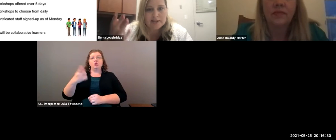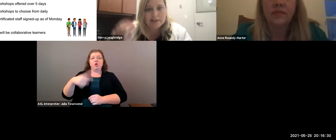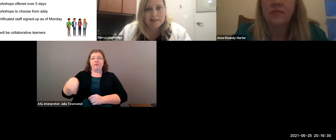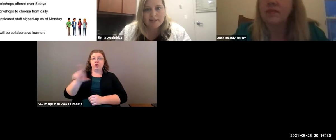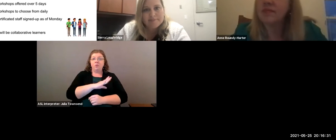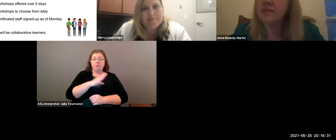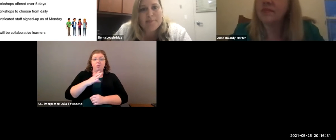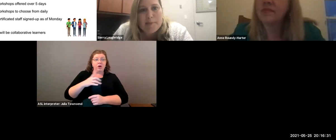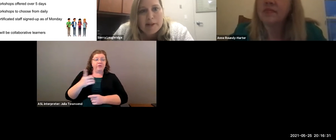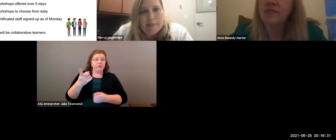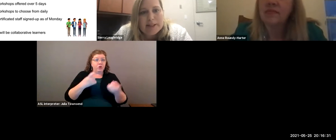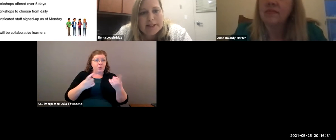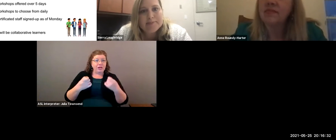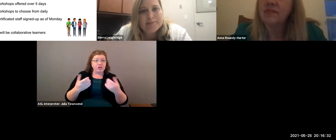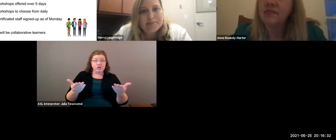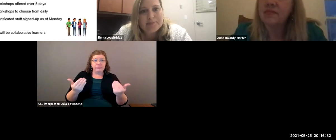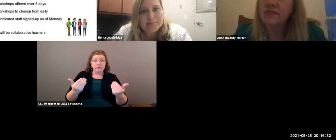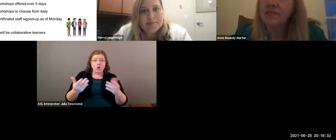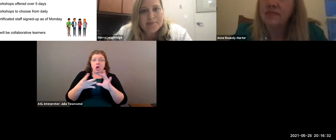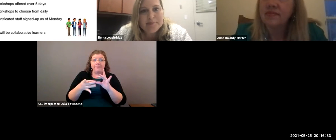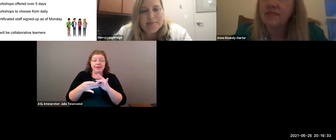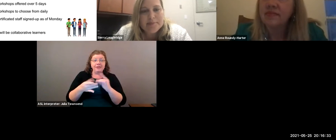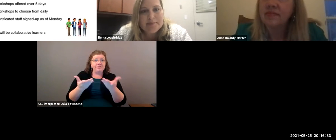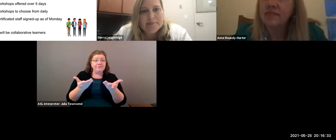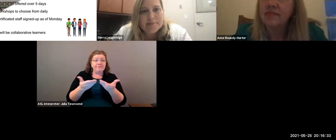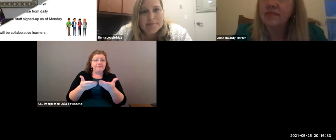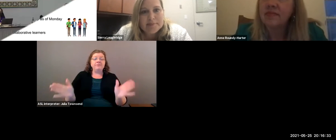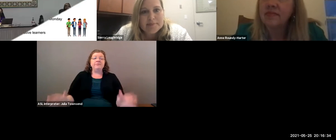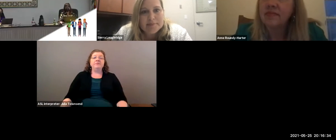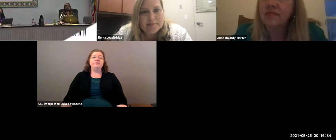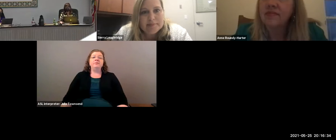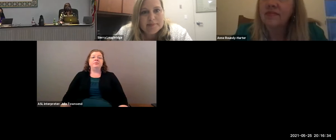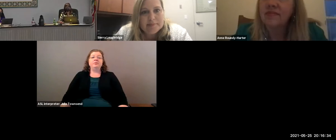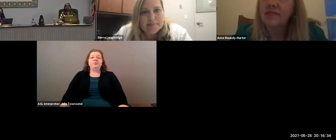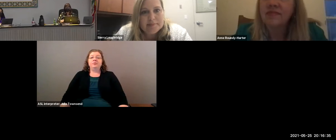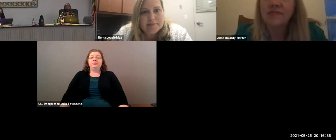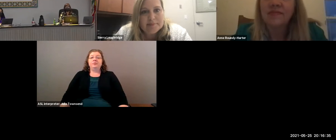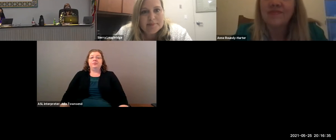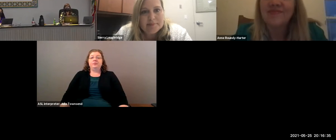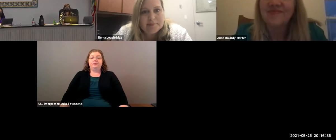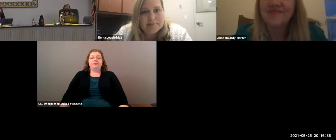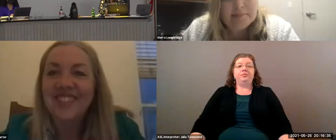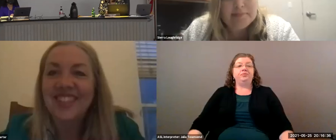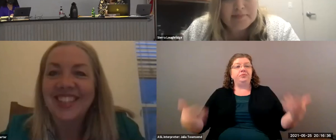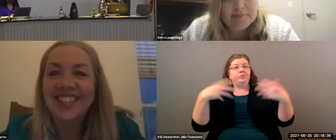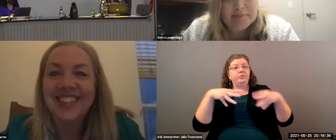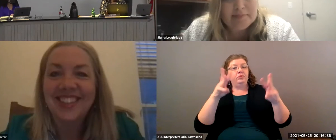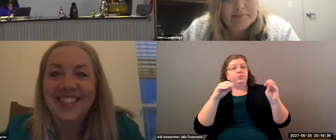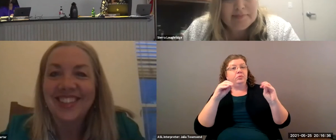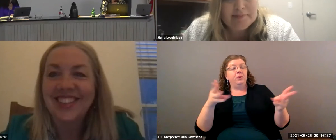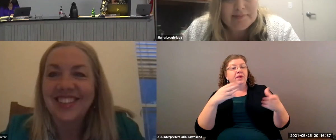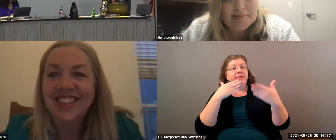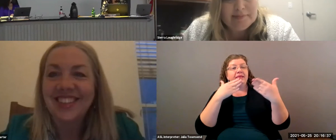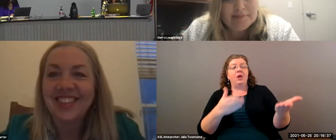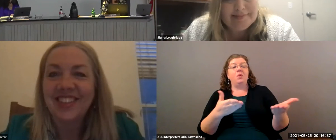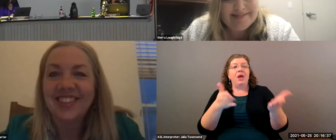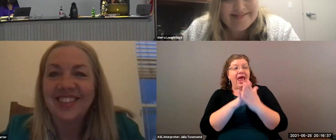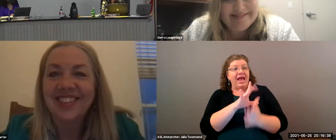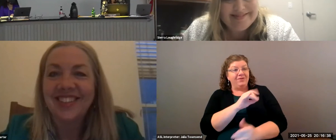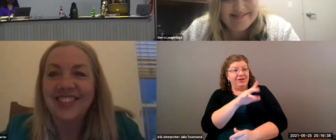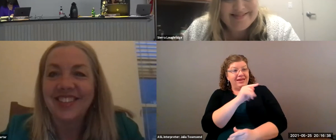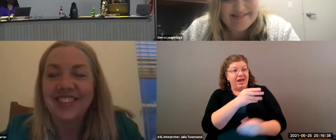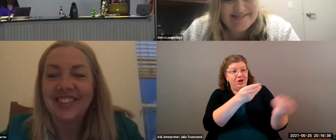Entonces, vamos a pasarle la palabra a ustedes, los miembros del consejo, para preguntas y comentarios públicos. Bueno, pues gracias.